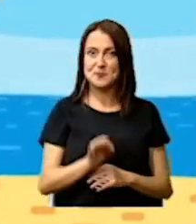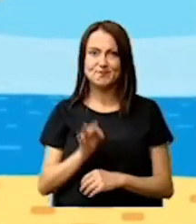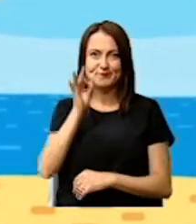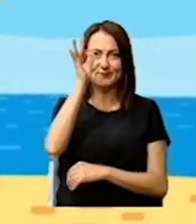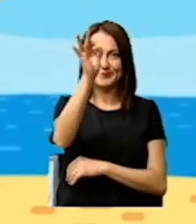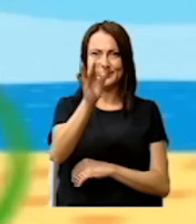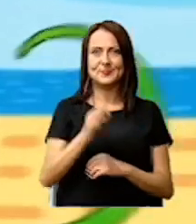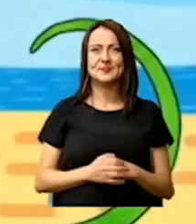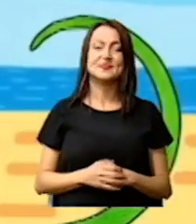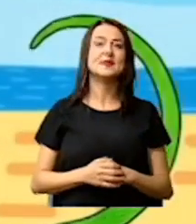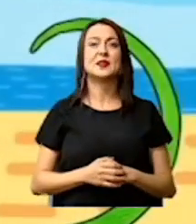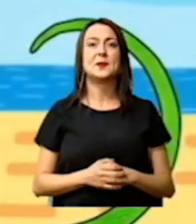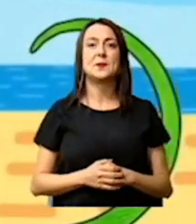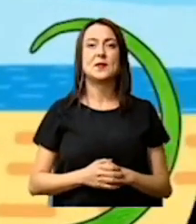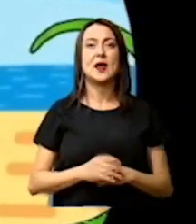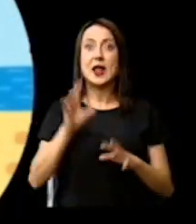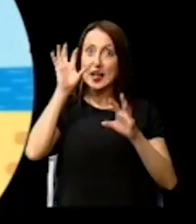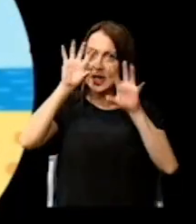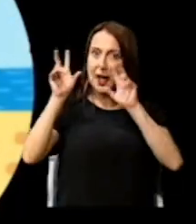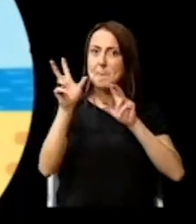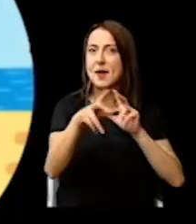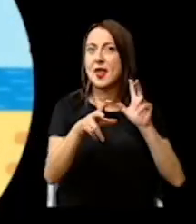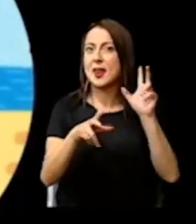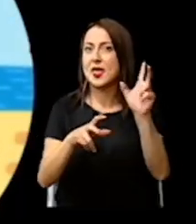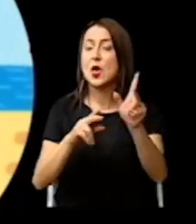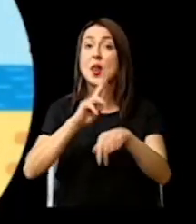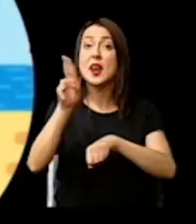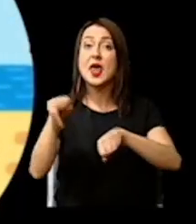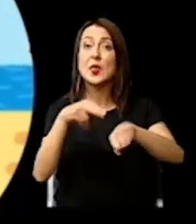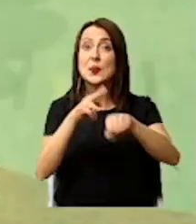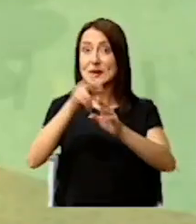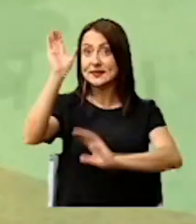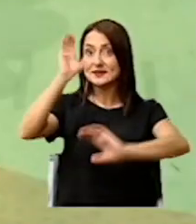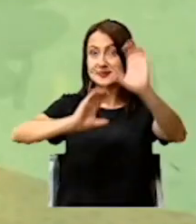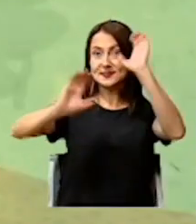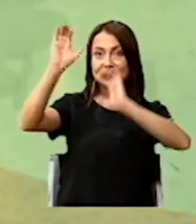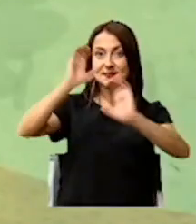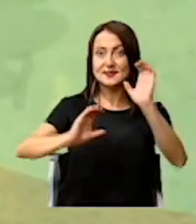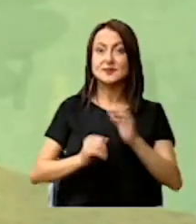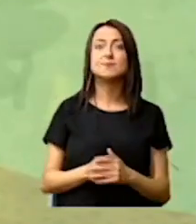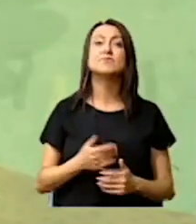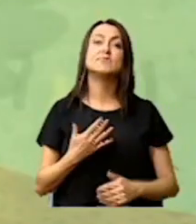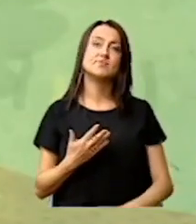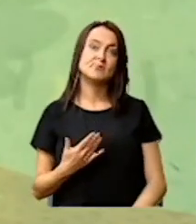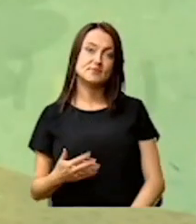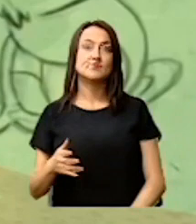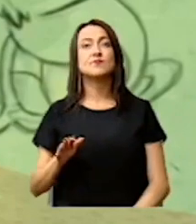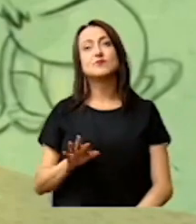próxima aventura de Camaleón... ¡Y las naturales ciencias!